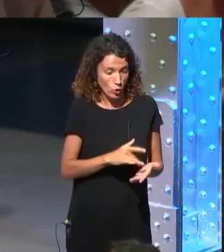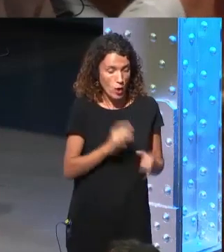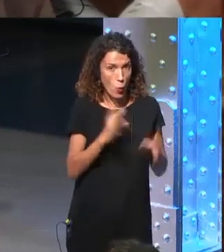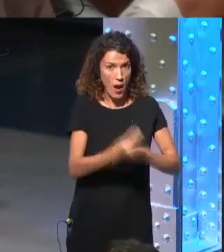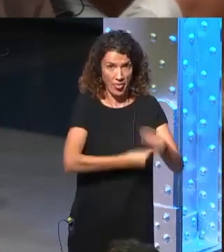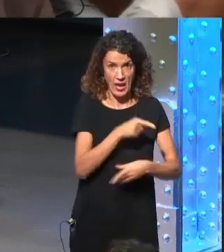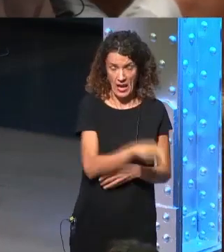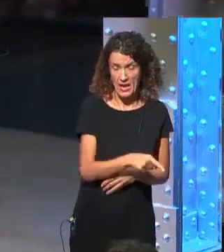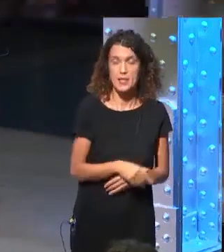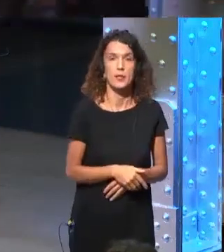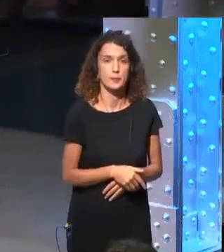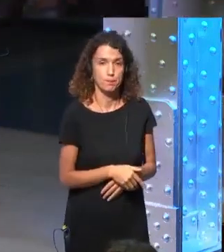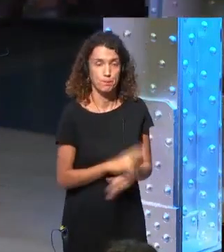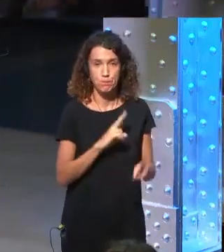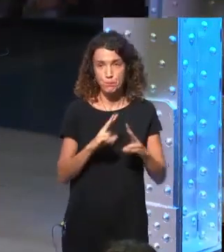lo hacían?